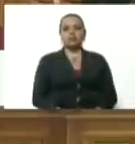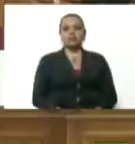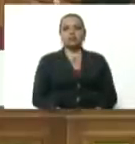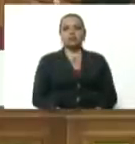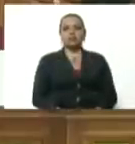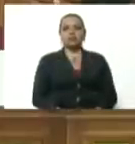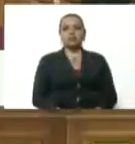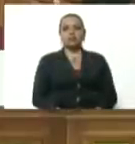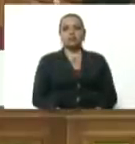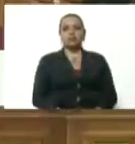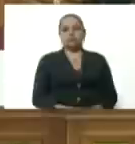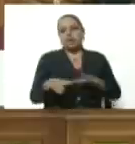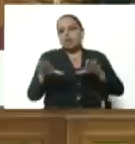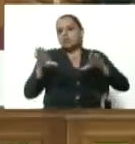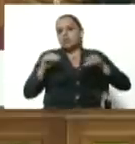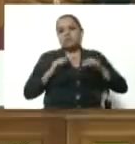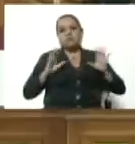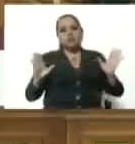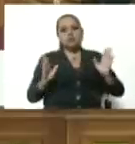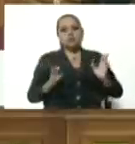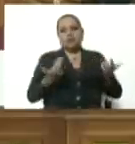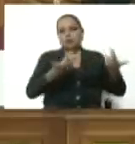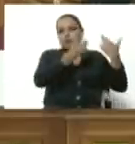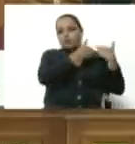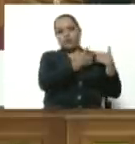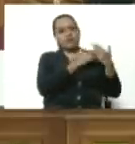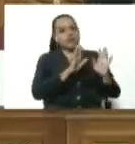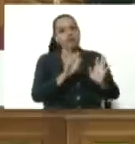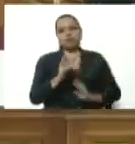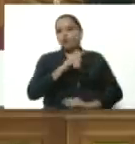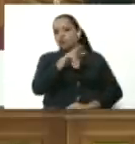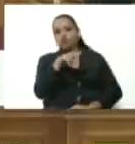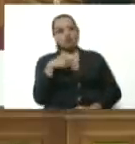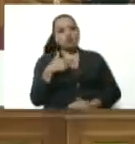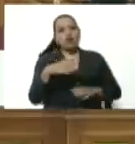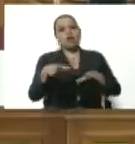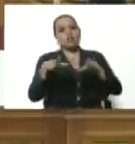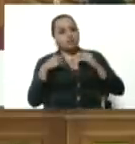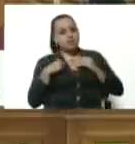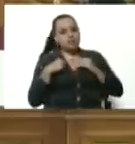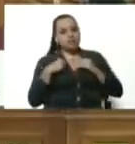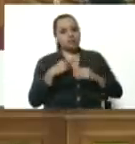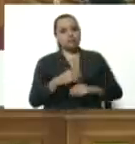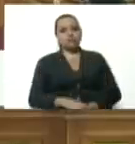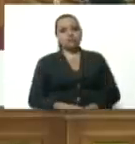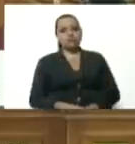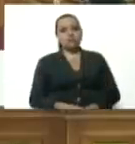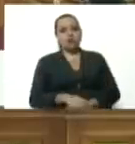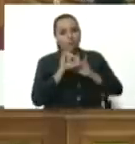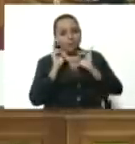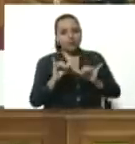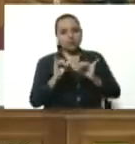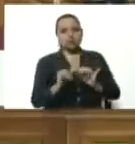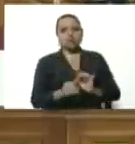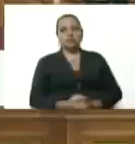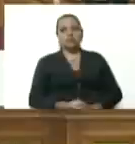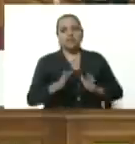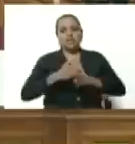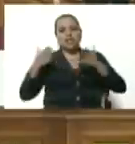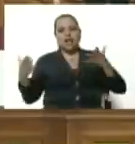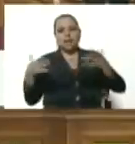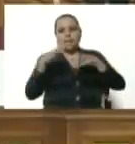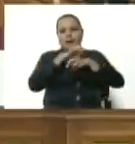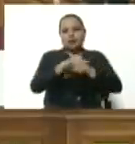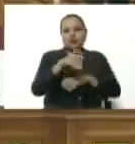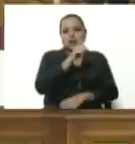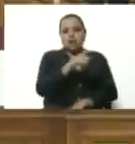Cada quien que asuma su responsabilidad. Nosotros asumimos la nuestra. Al final de cuentas, la gran mayoría de